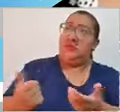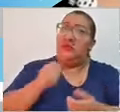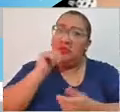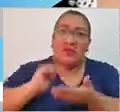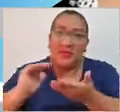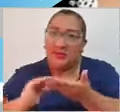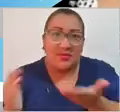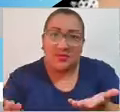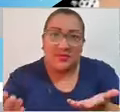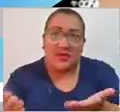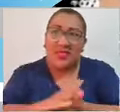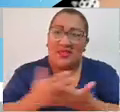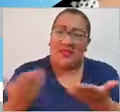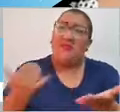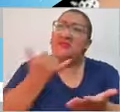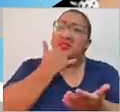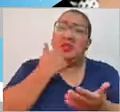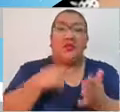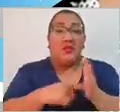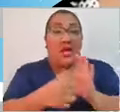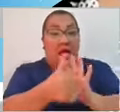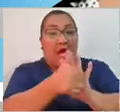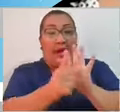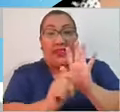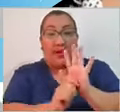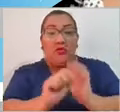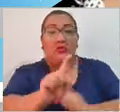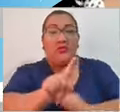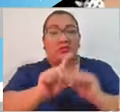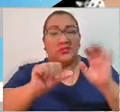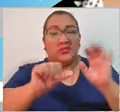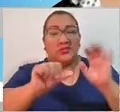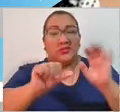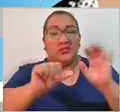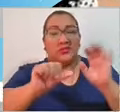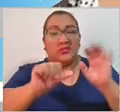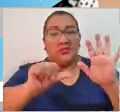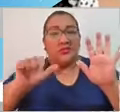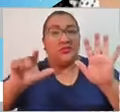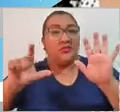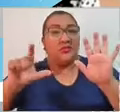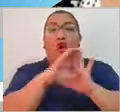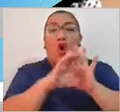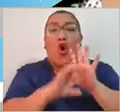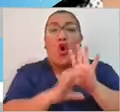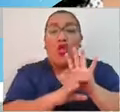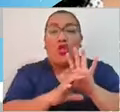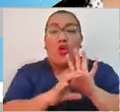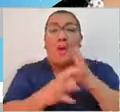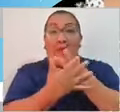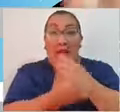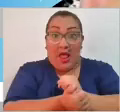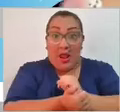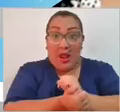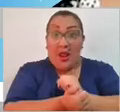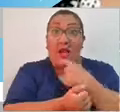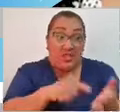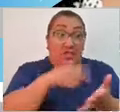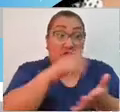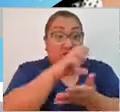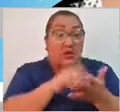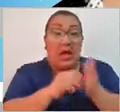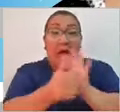y que está establecido en el artículo 176 del Código Penal. Incluso también el chantaje sexual en el